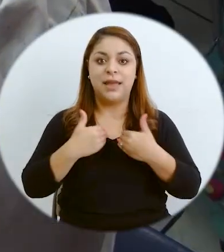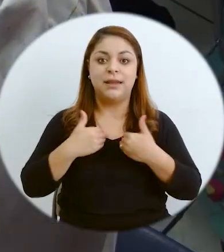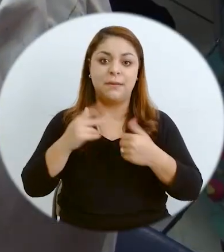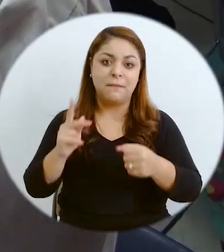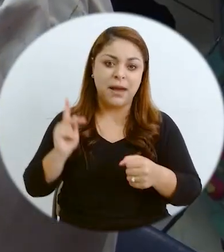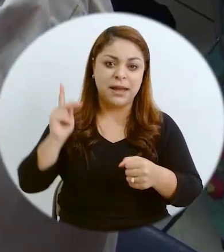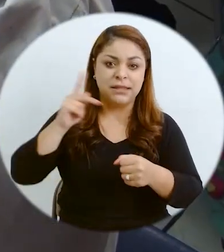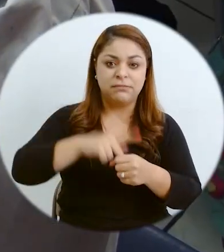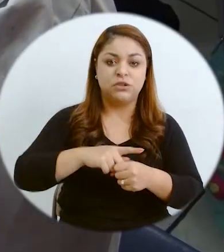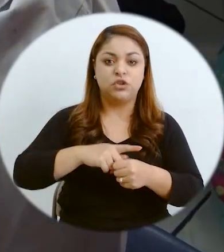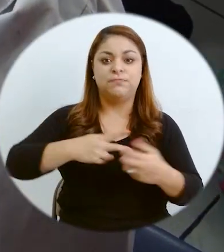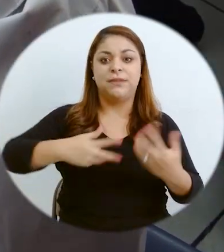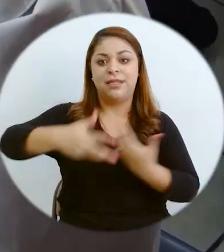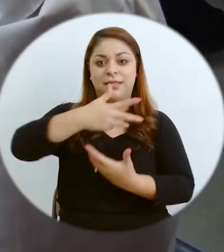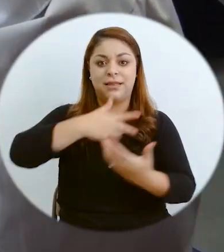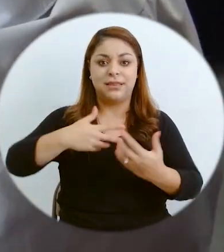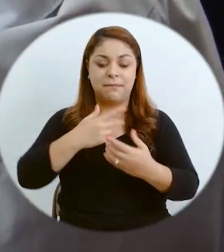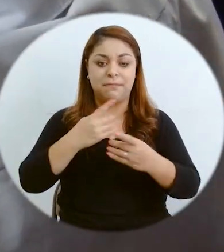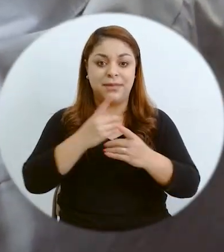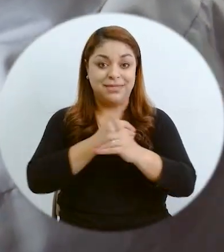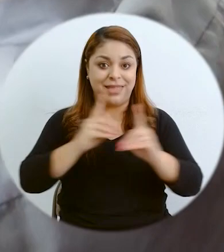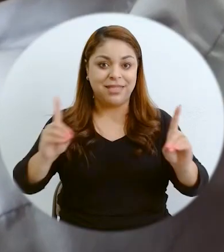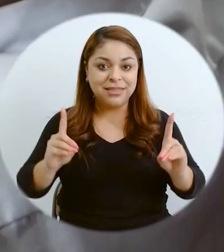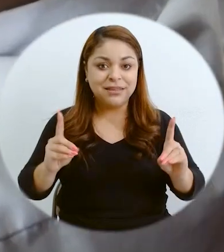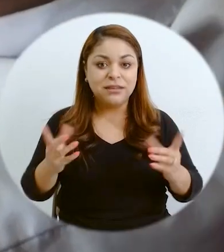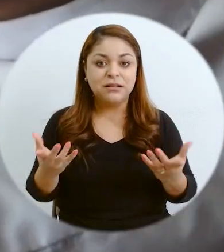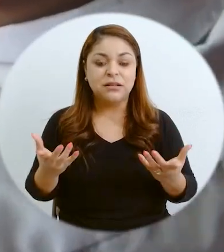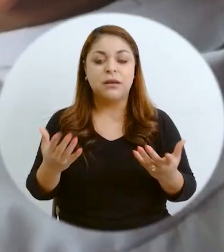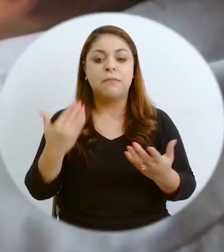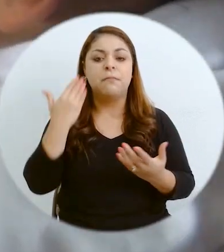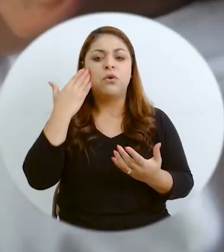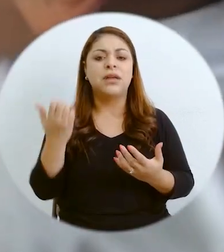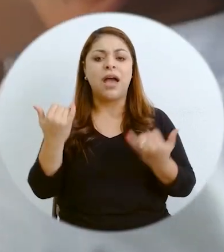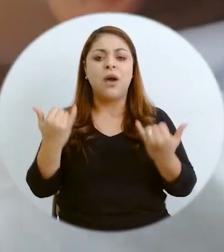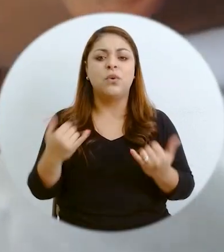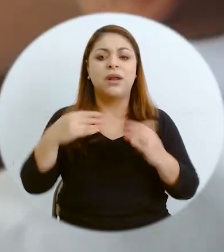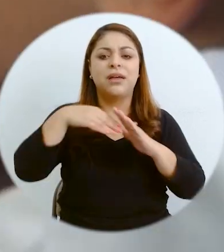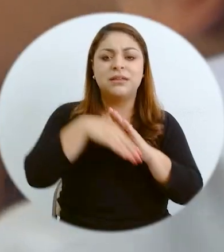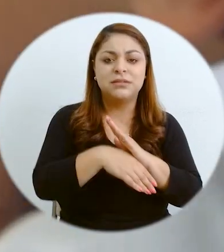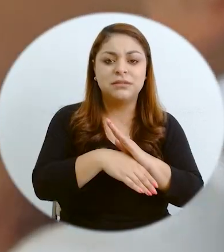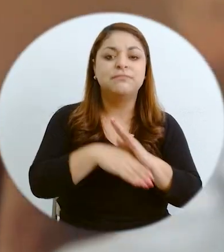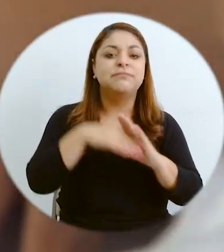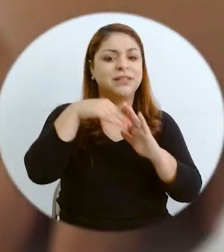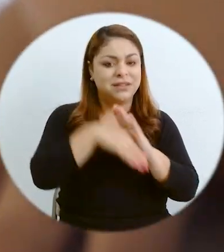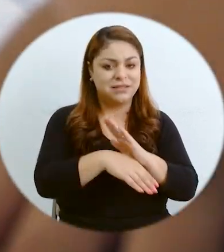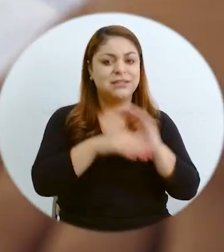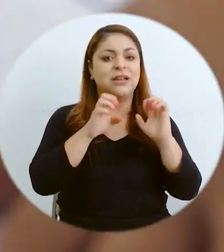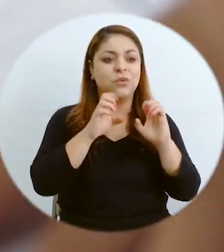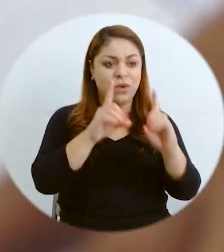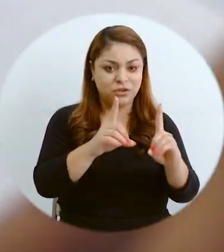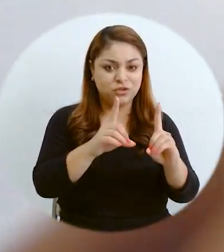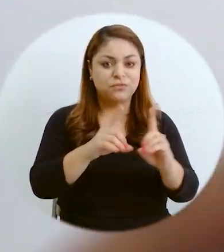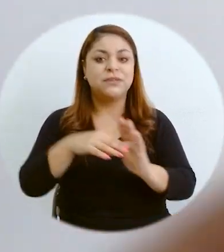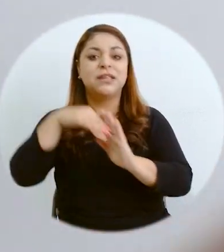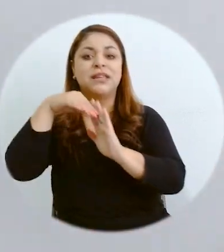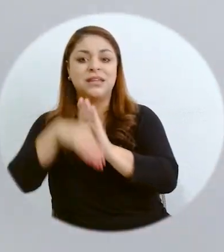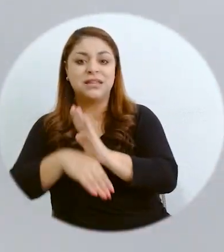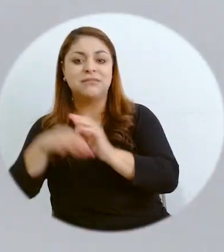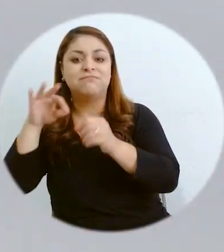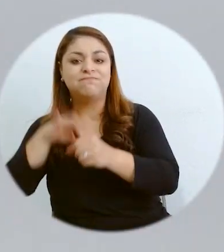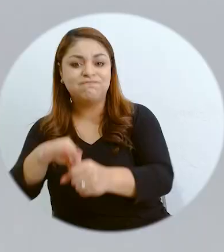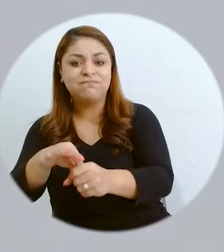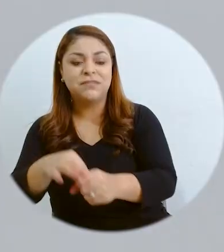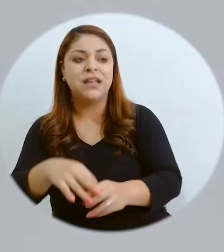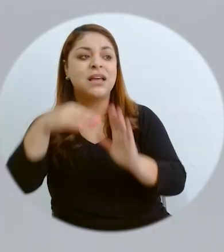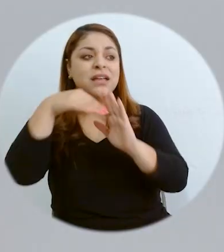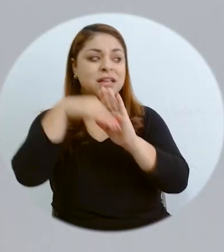su participación es interdependiente, porque vemos que hay una crisis ahorita, en que hay crisis en educación, hay crisis a nivel agro,